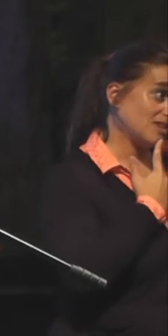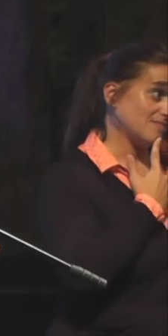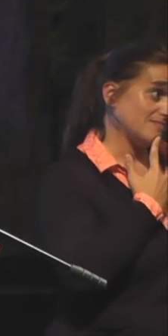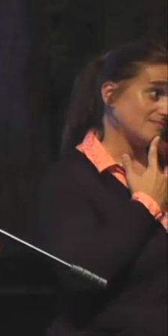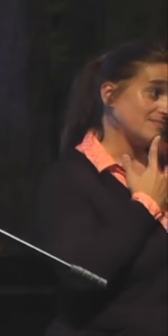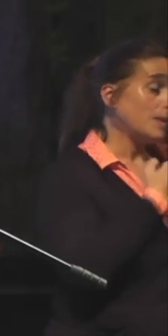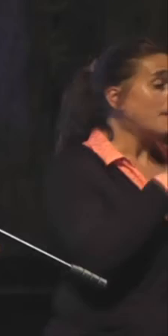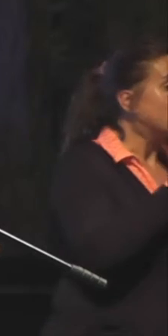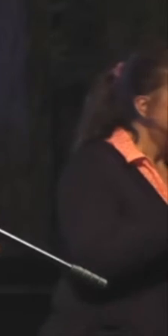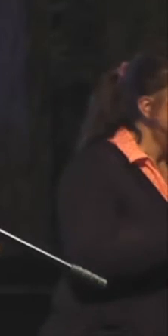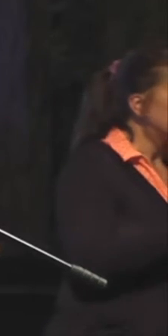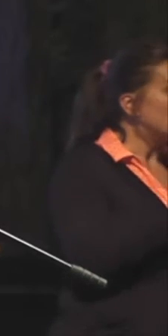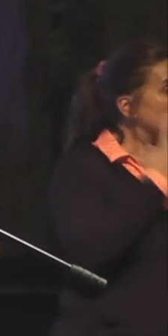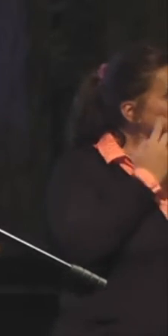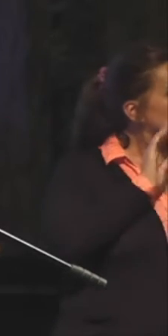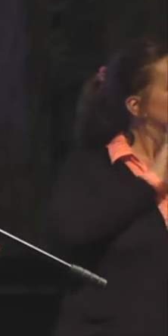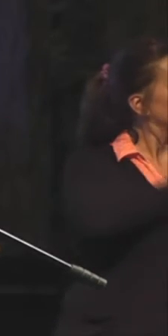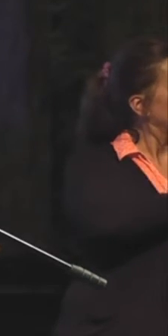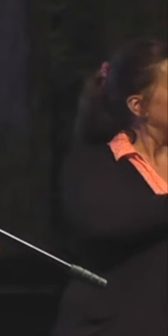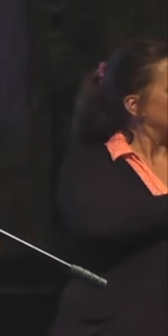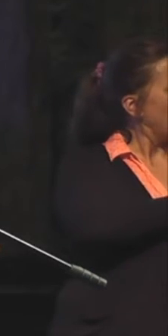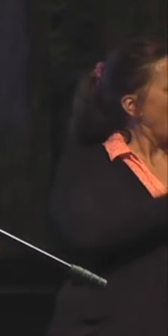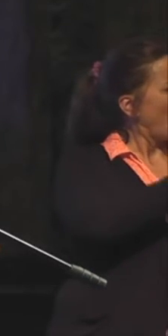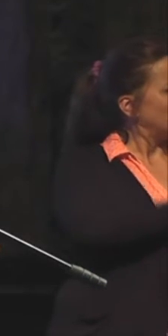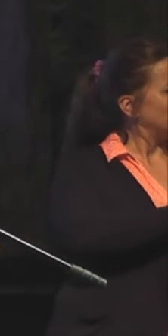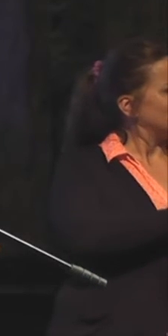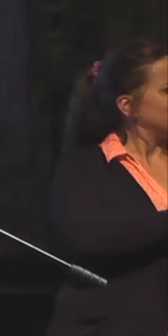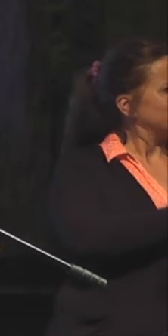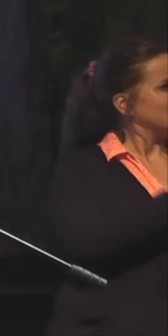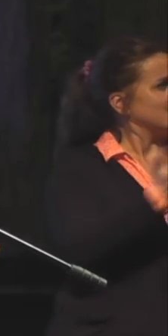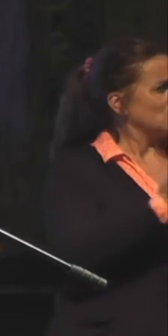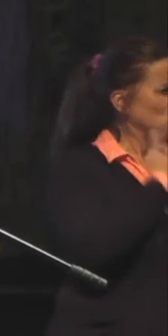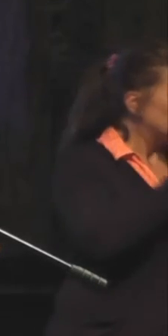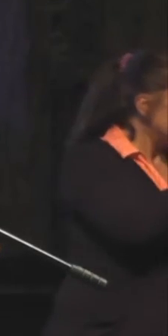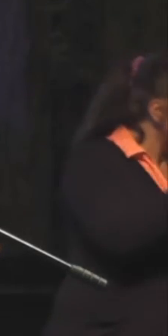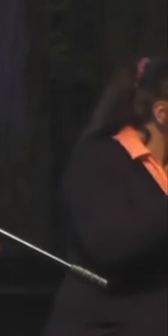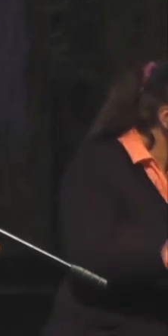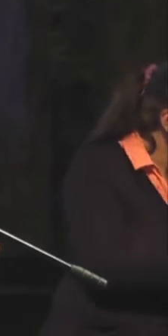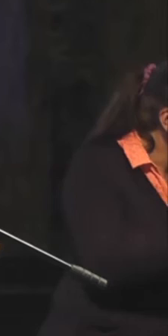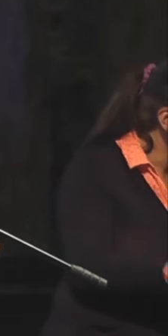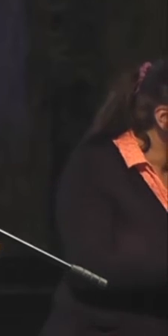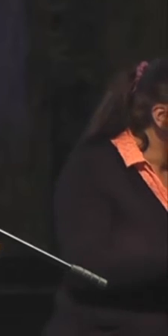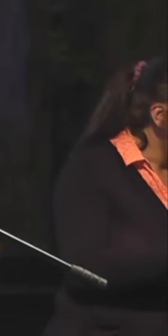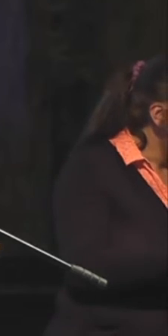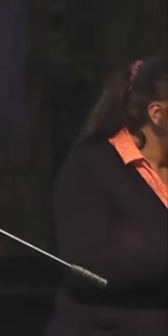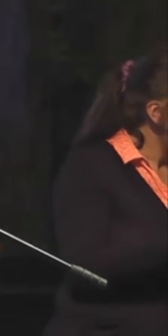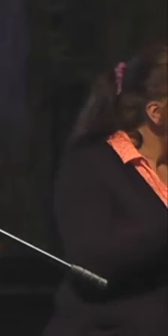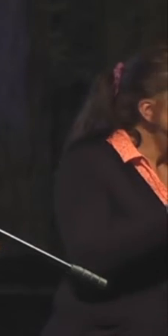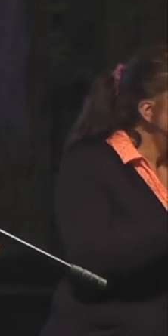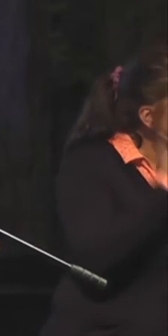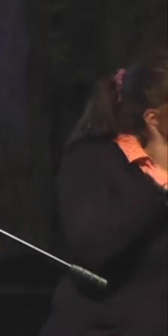presenta mente enfrente a wilson yo no sé si mucho a usted lo hacen desde